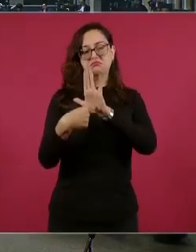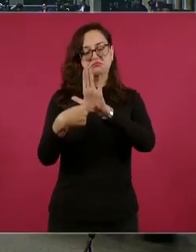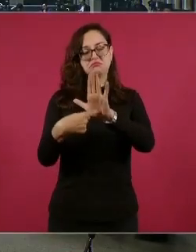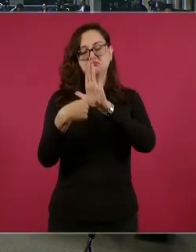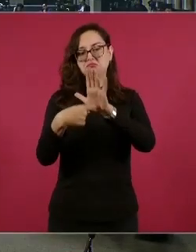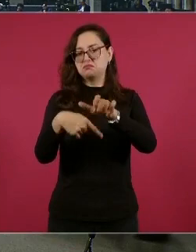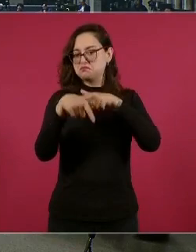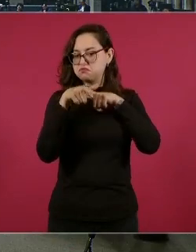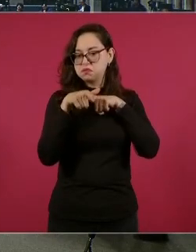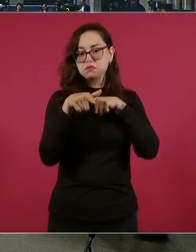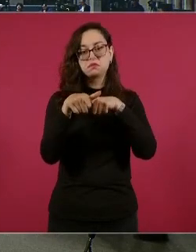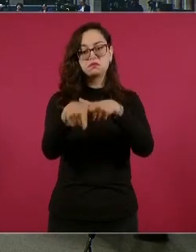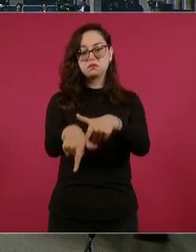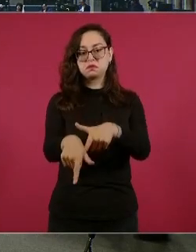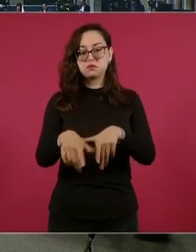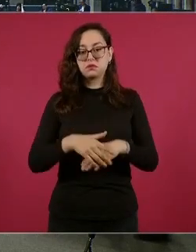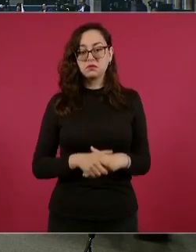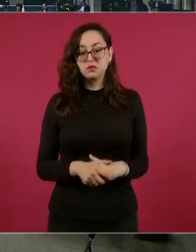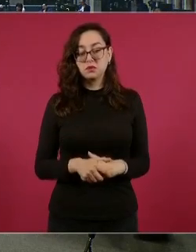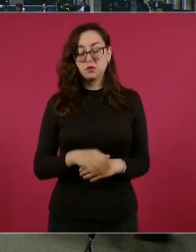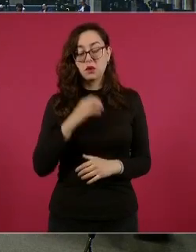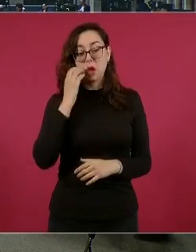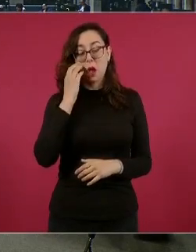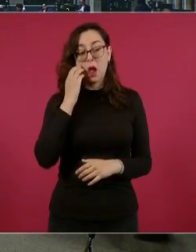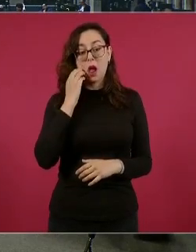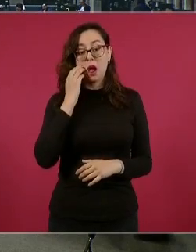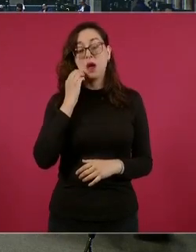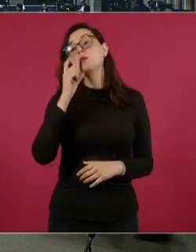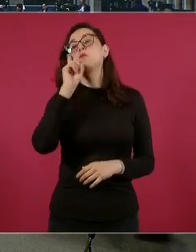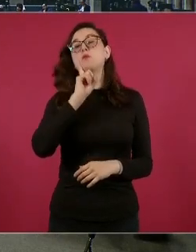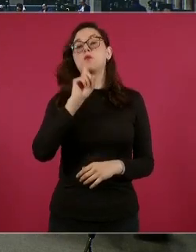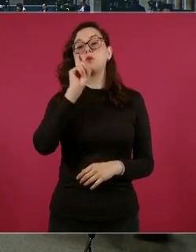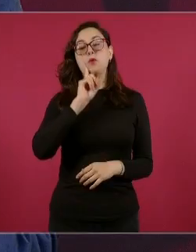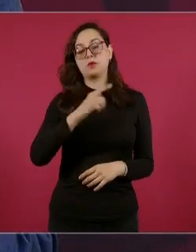inédito, con la presidenta electa,